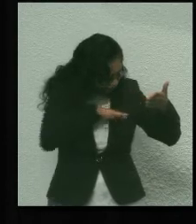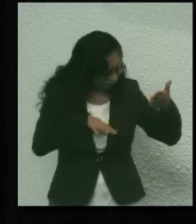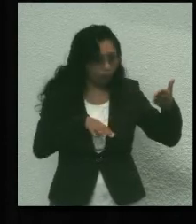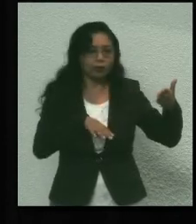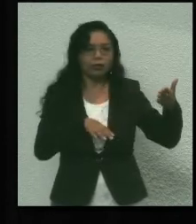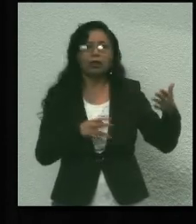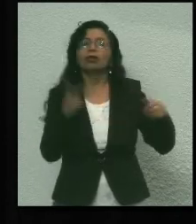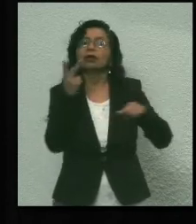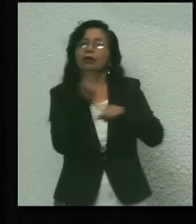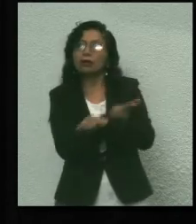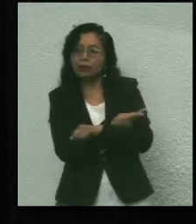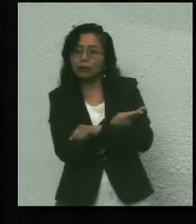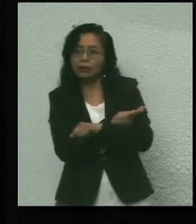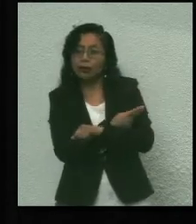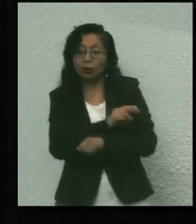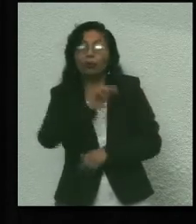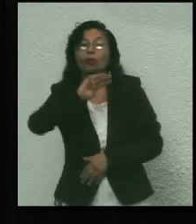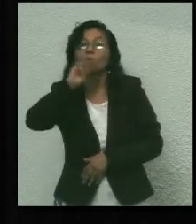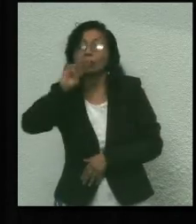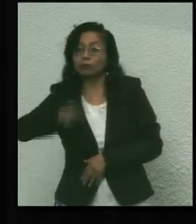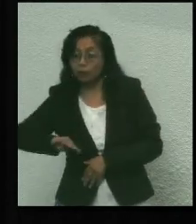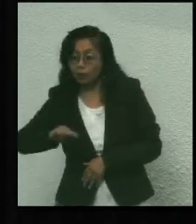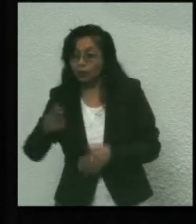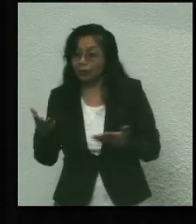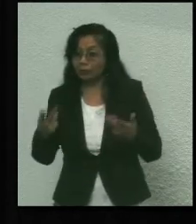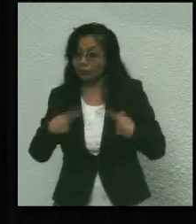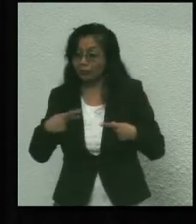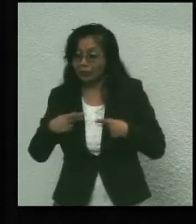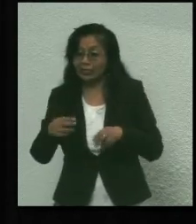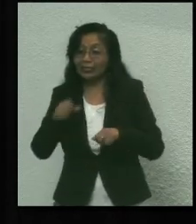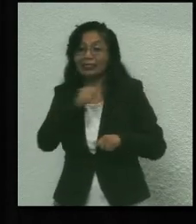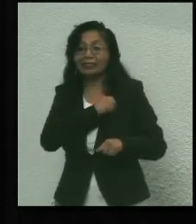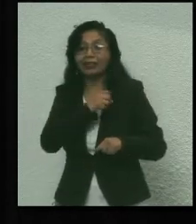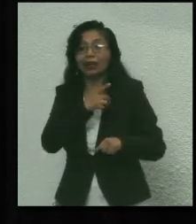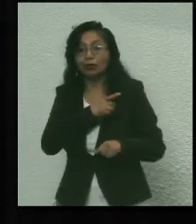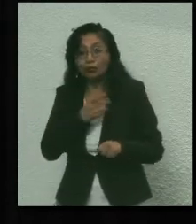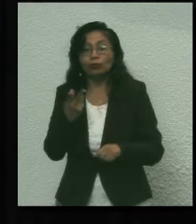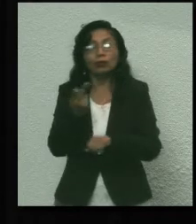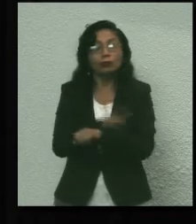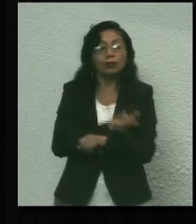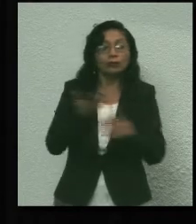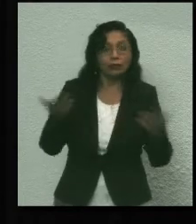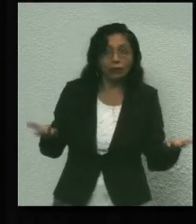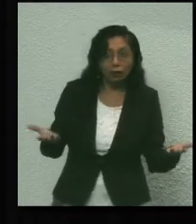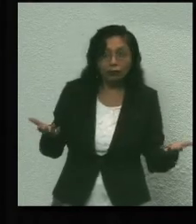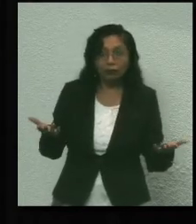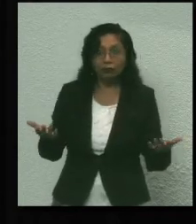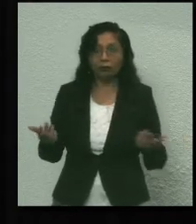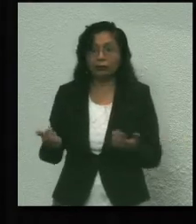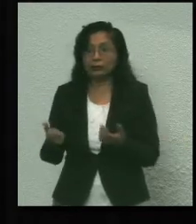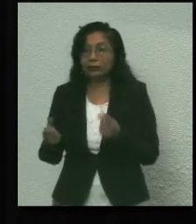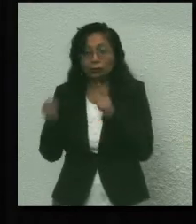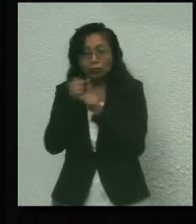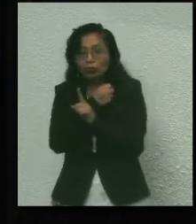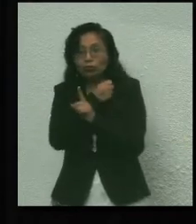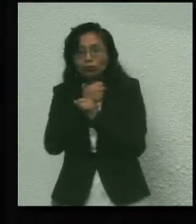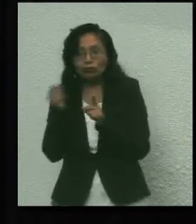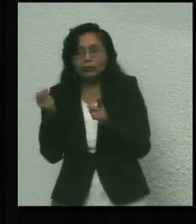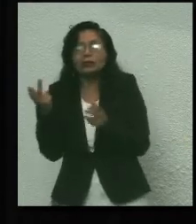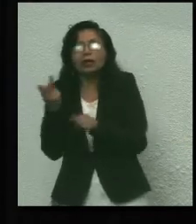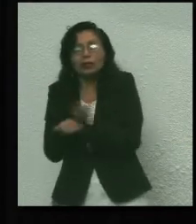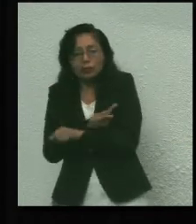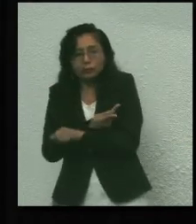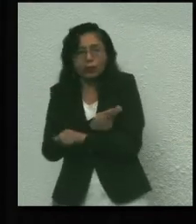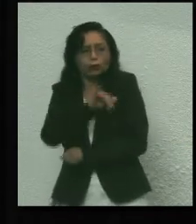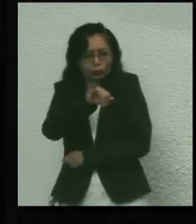qué ha pasado con las muertes, qué ha pasado en el sector salud, qué ha pasado en materia de inseguridad.